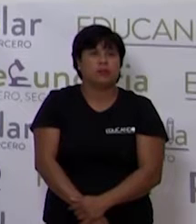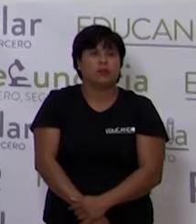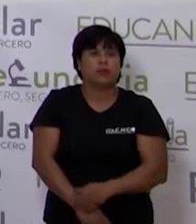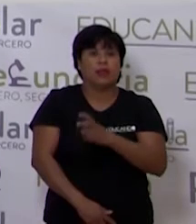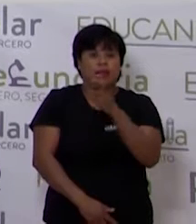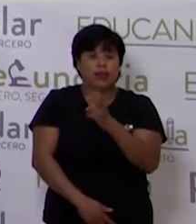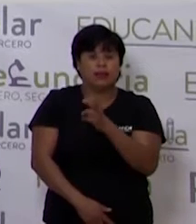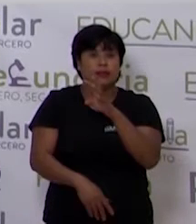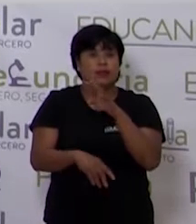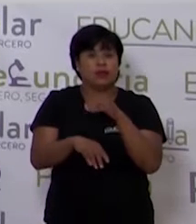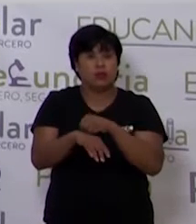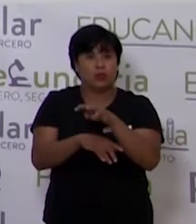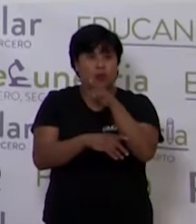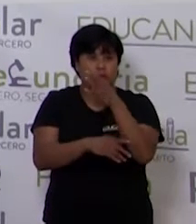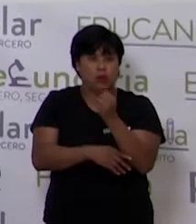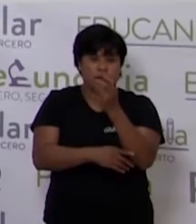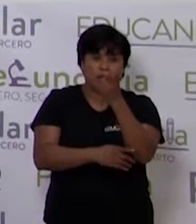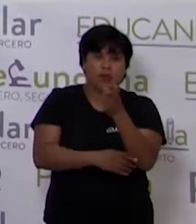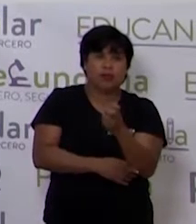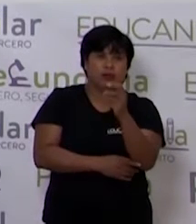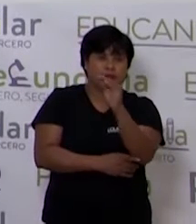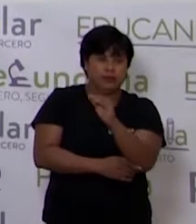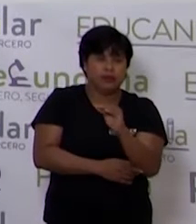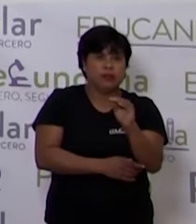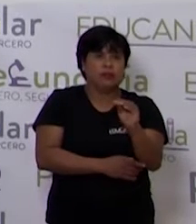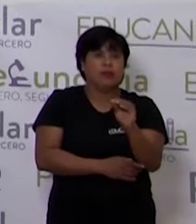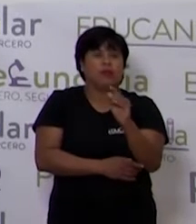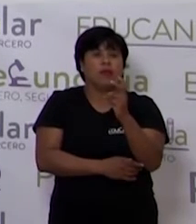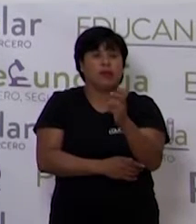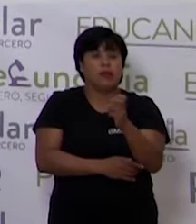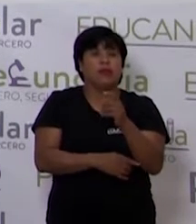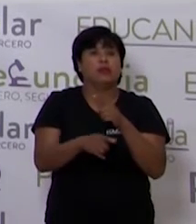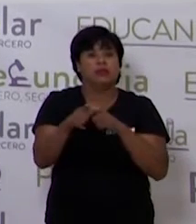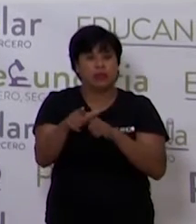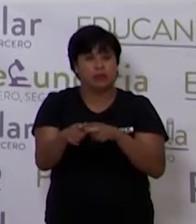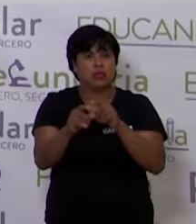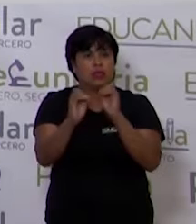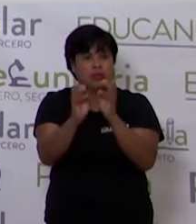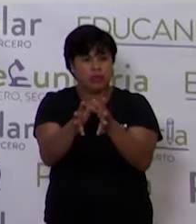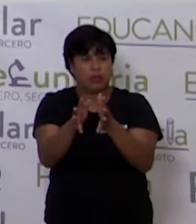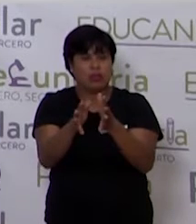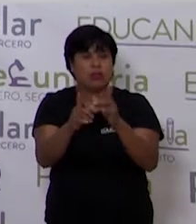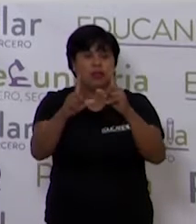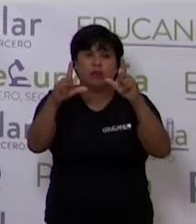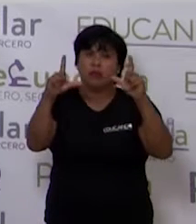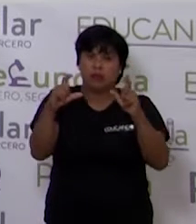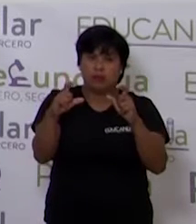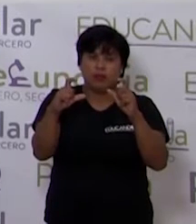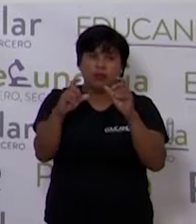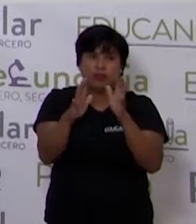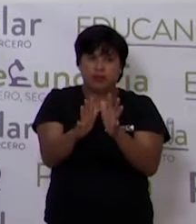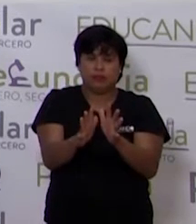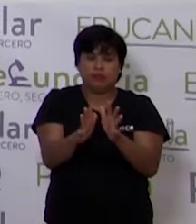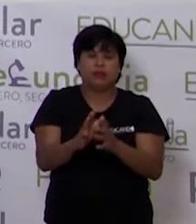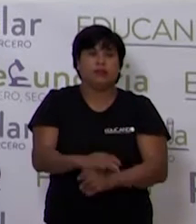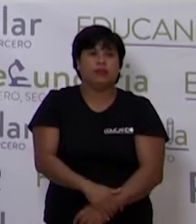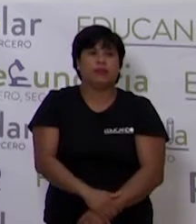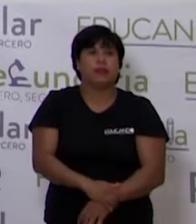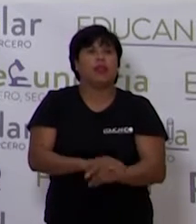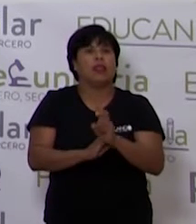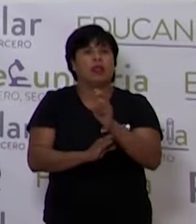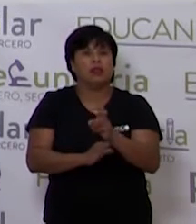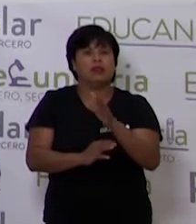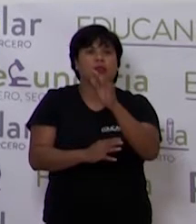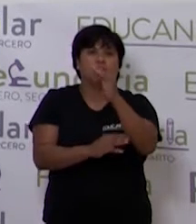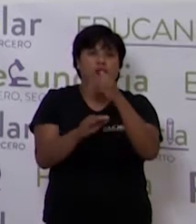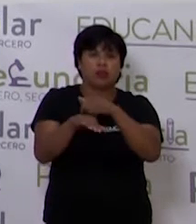Este 9 va aquí y se siguen dejando los paréntesis y se